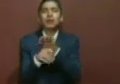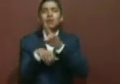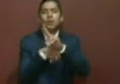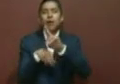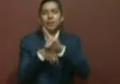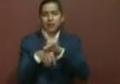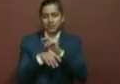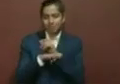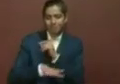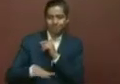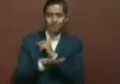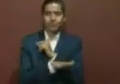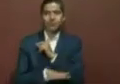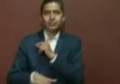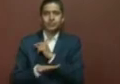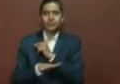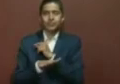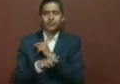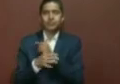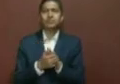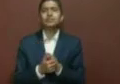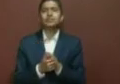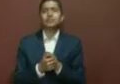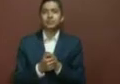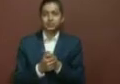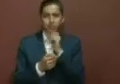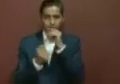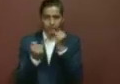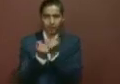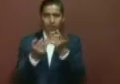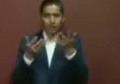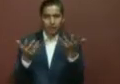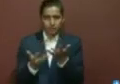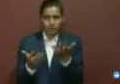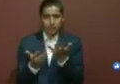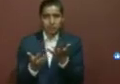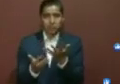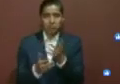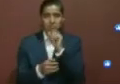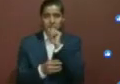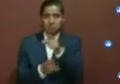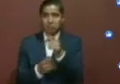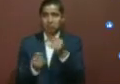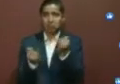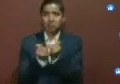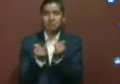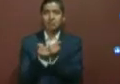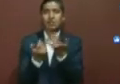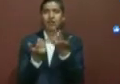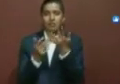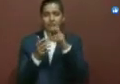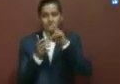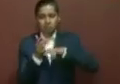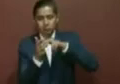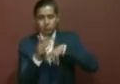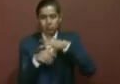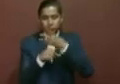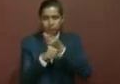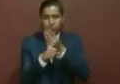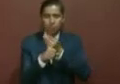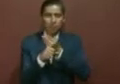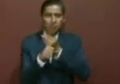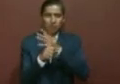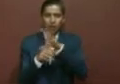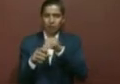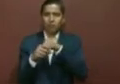Uruapan. Y estamos haciendo también pues todos los ajustes en la idea de